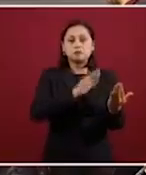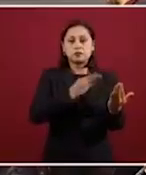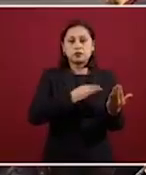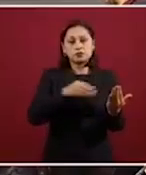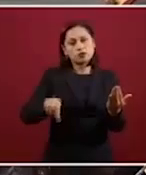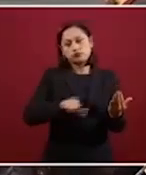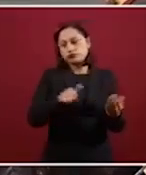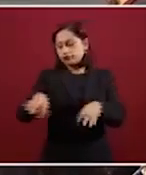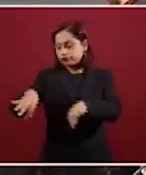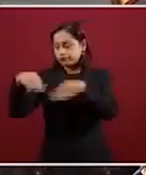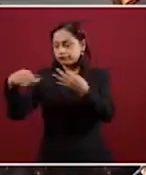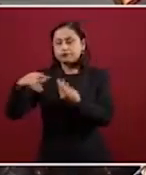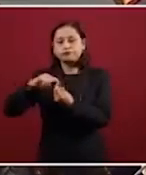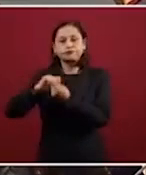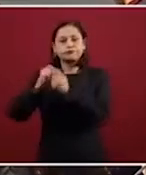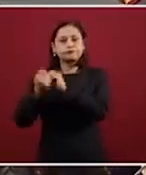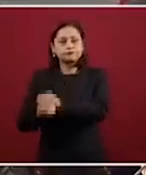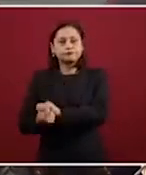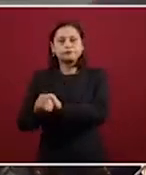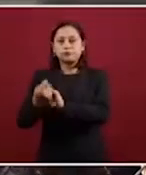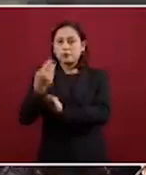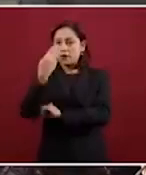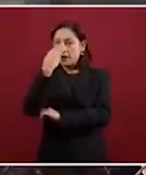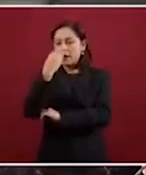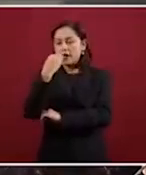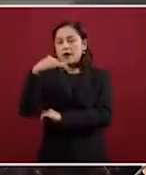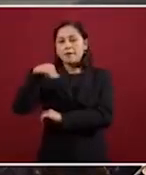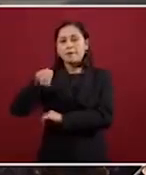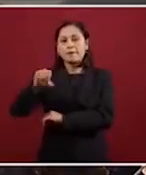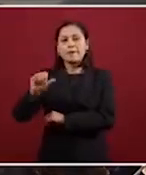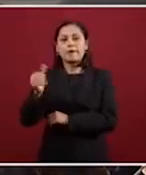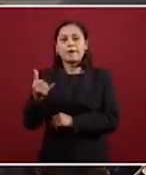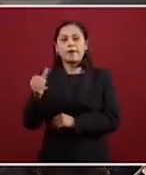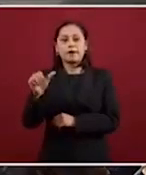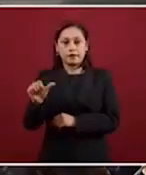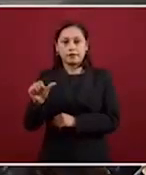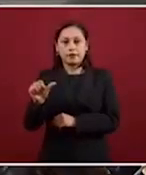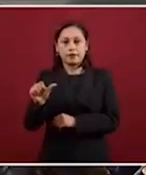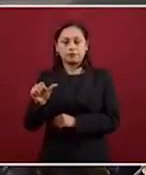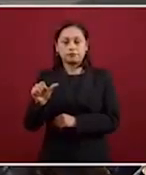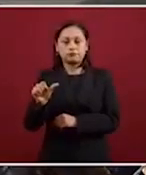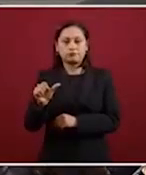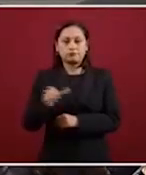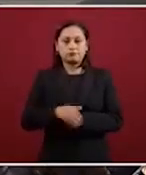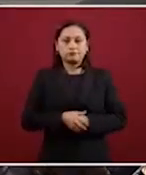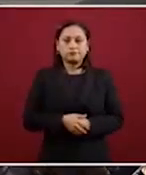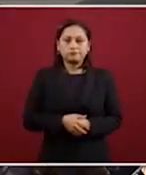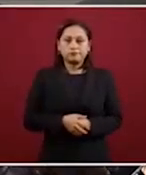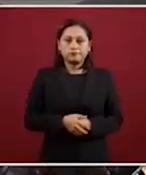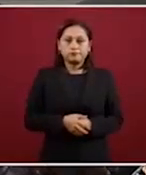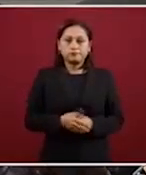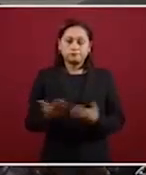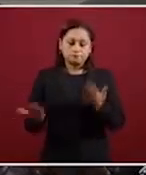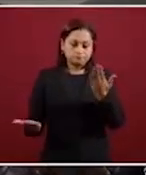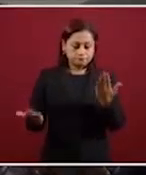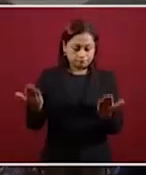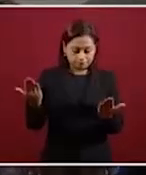hay una traducción al maya, es castellano y maya.